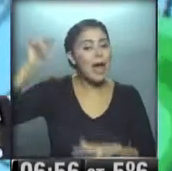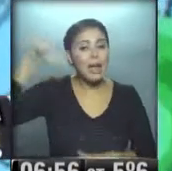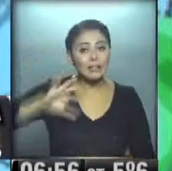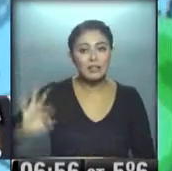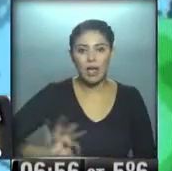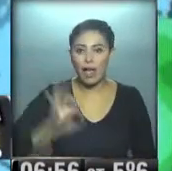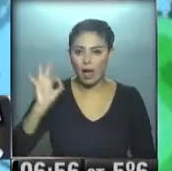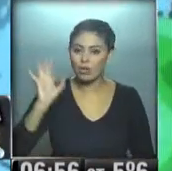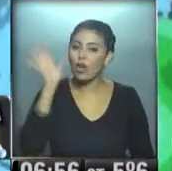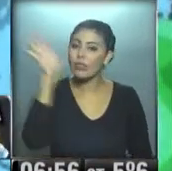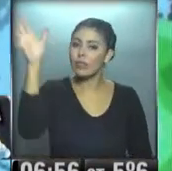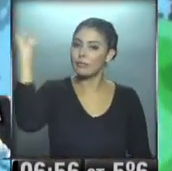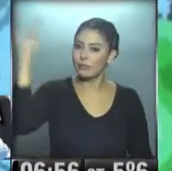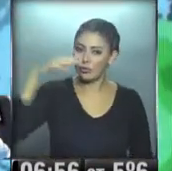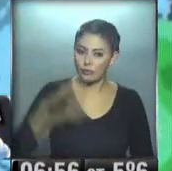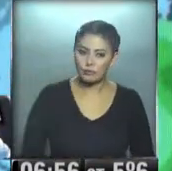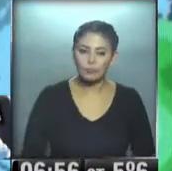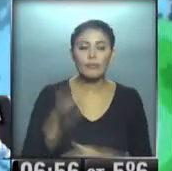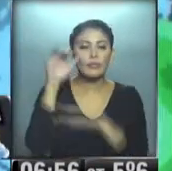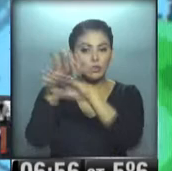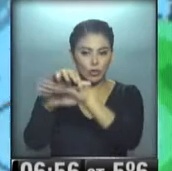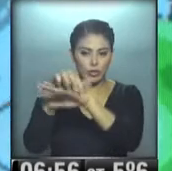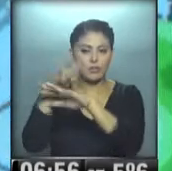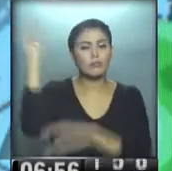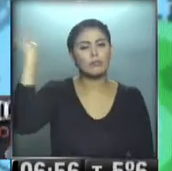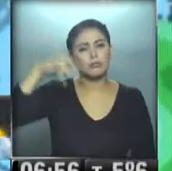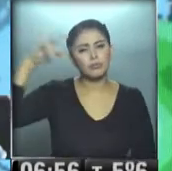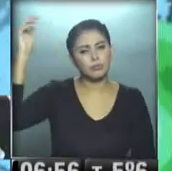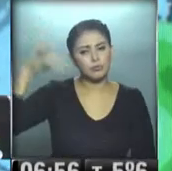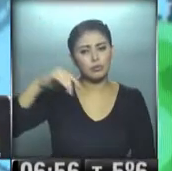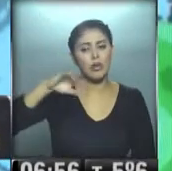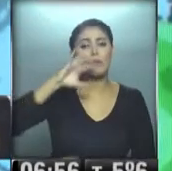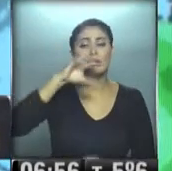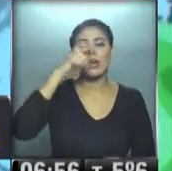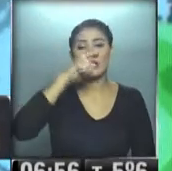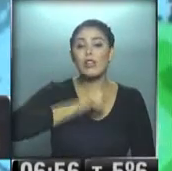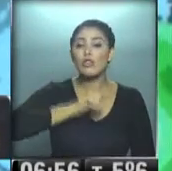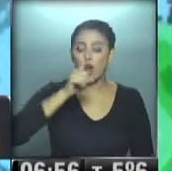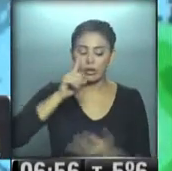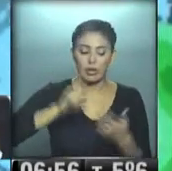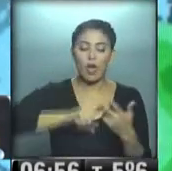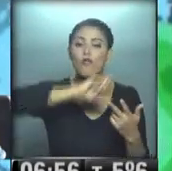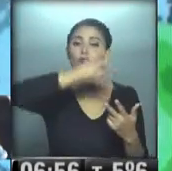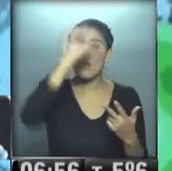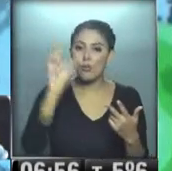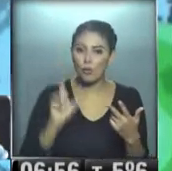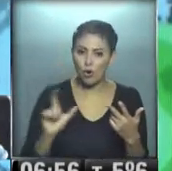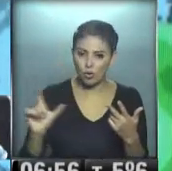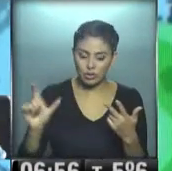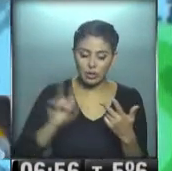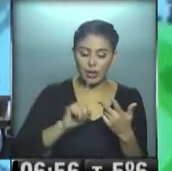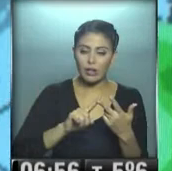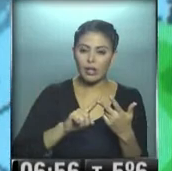viene muy mojadito por allí. Misiones, otra vez lluvias para hoy, norte de Corrientes, Formosa.